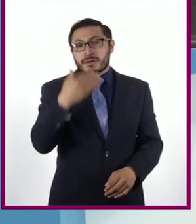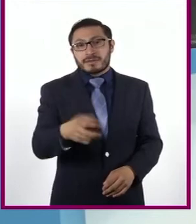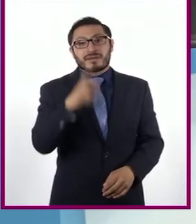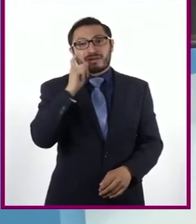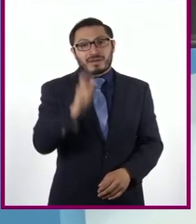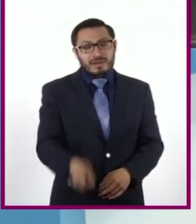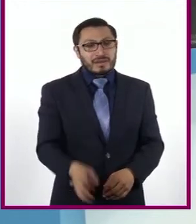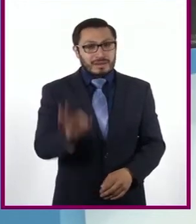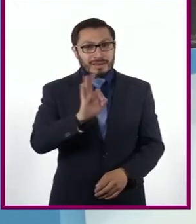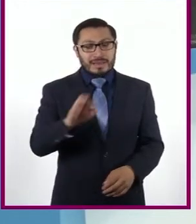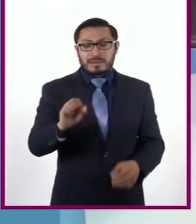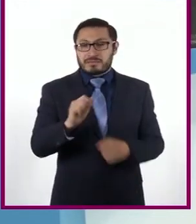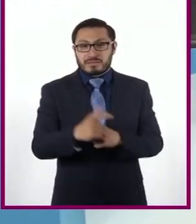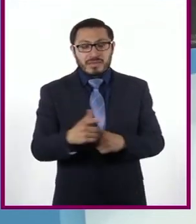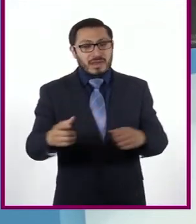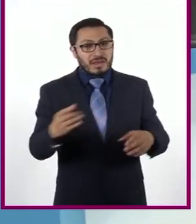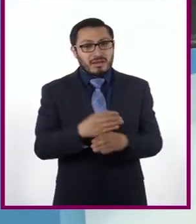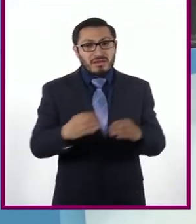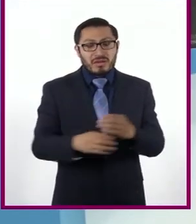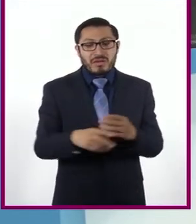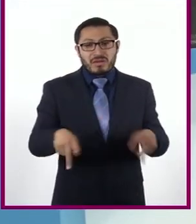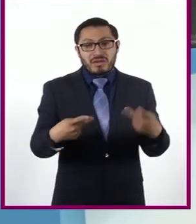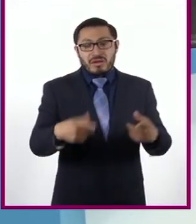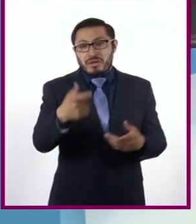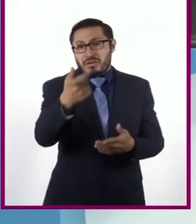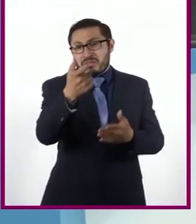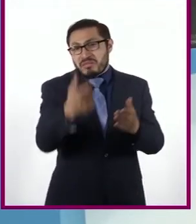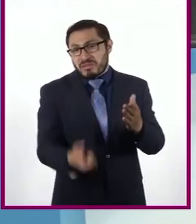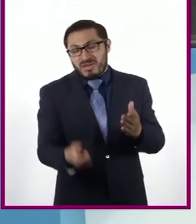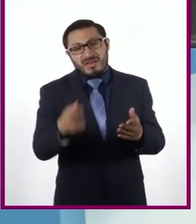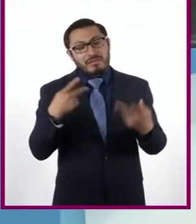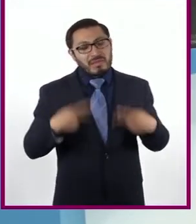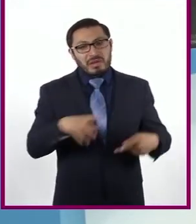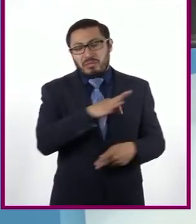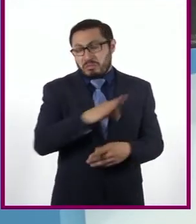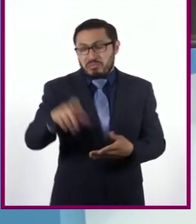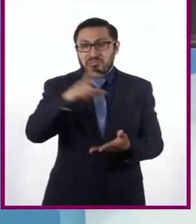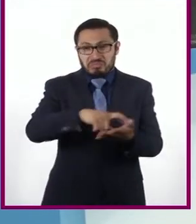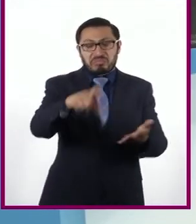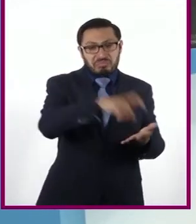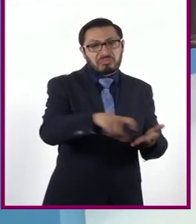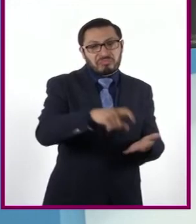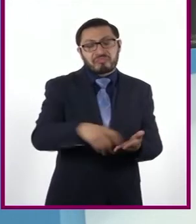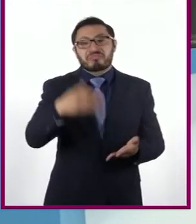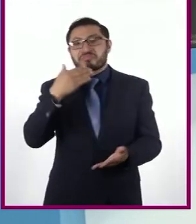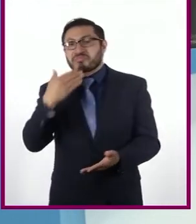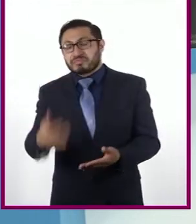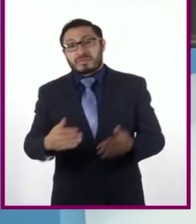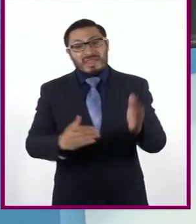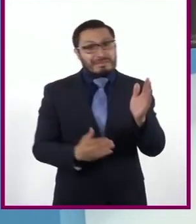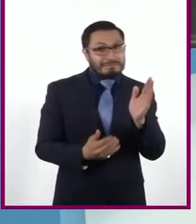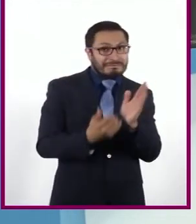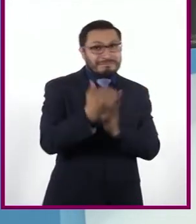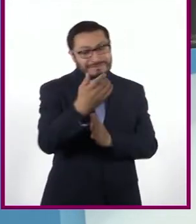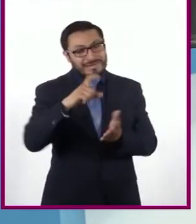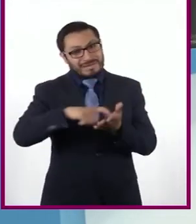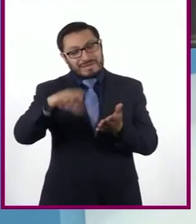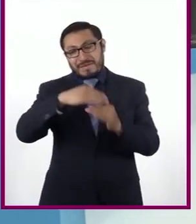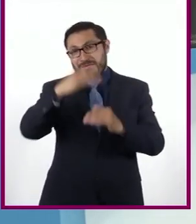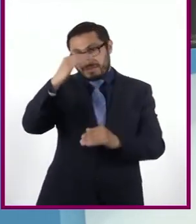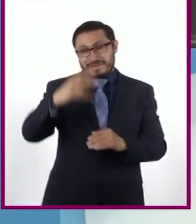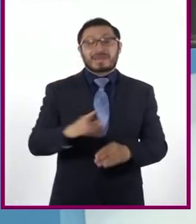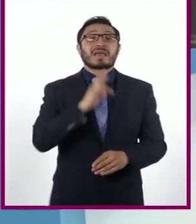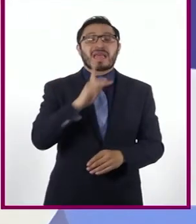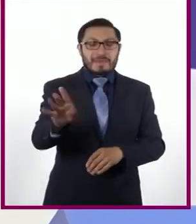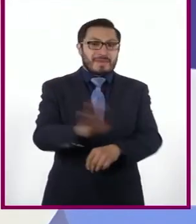que si una mercancía tenía un precio bajo, la gente podría tener la posibilidad de comprarlo en mayor cantidad y tendría